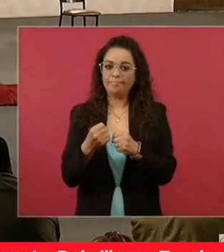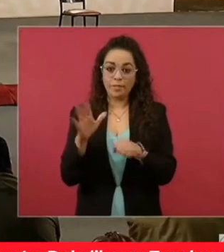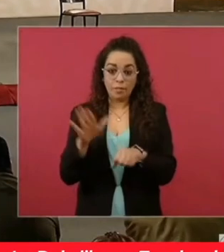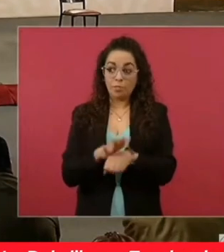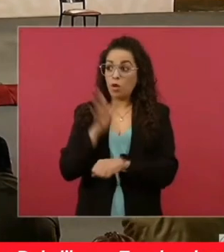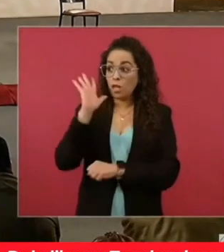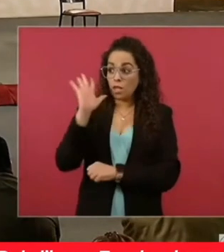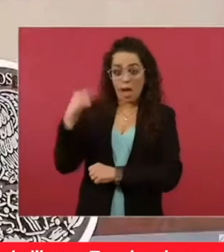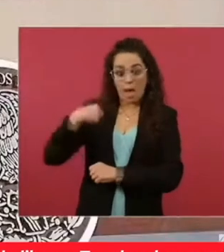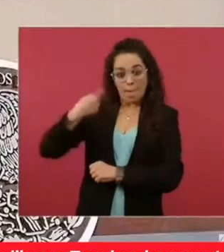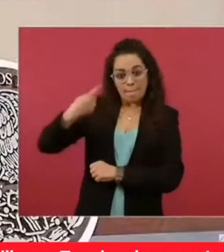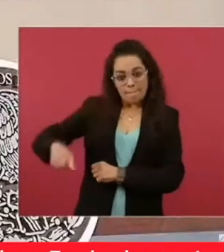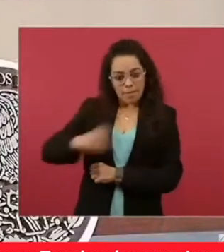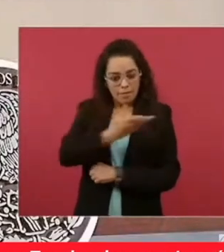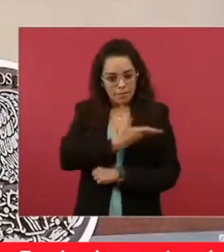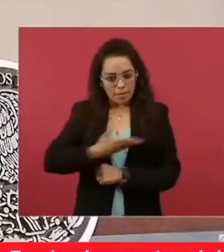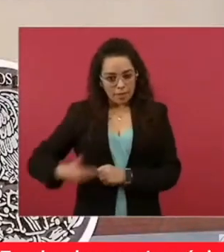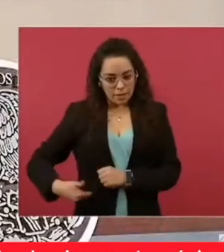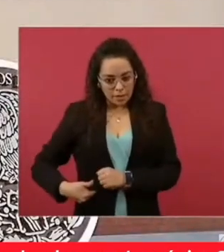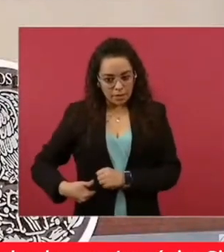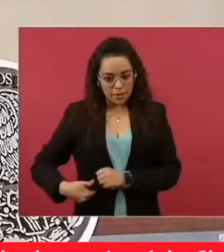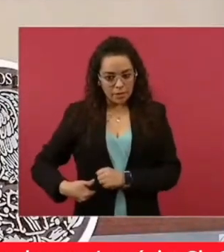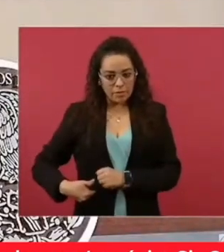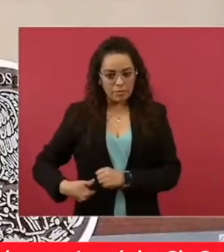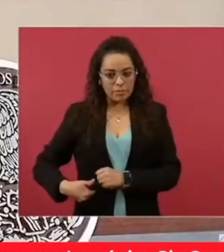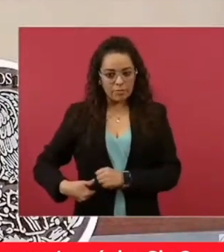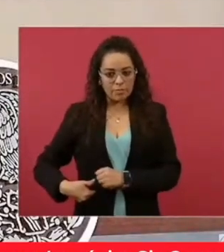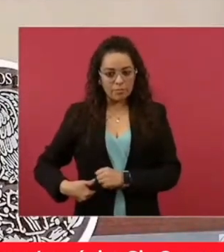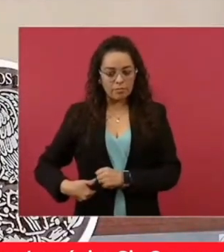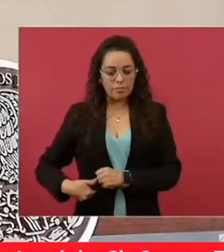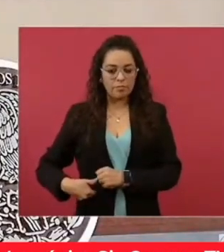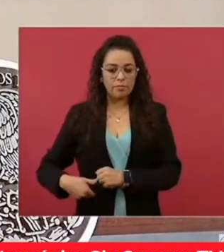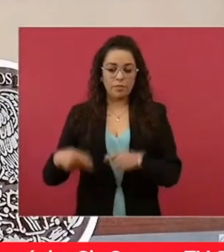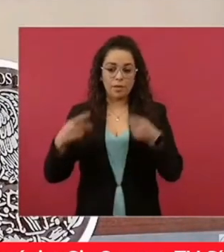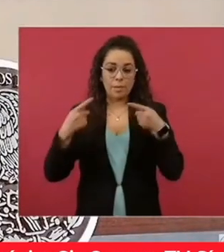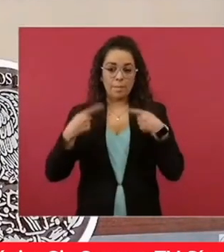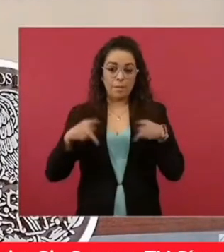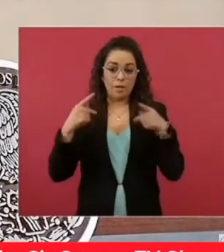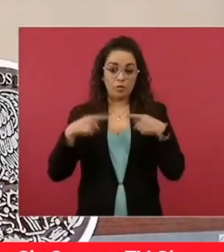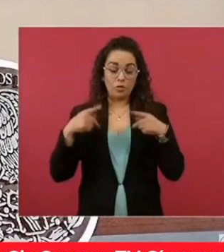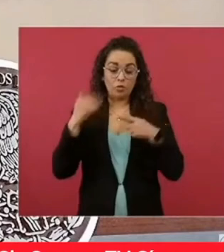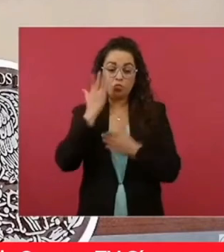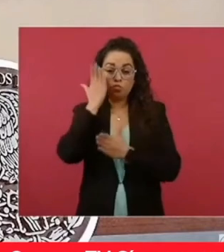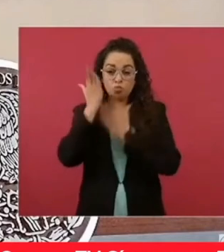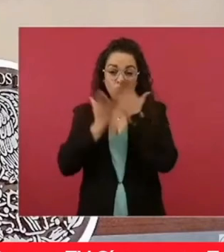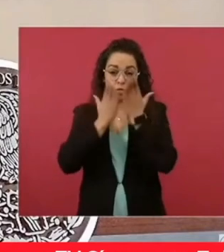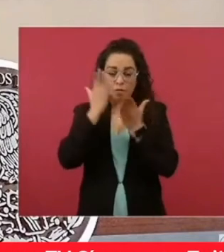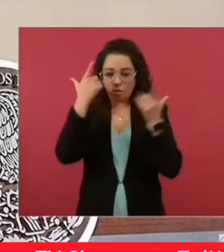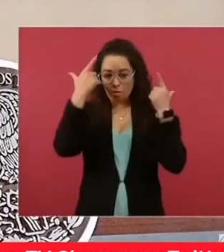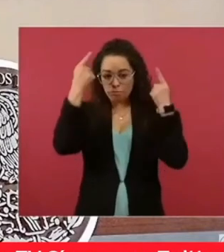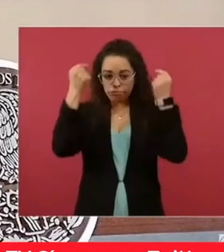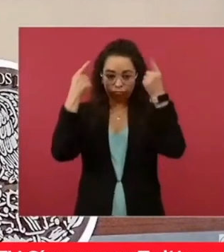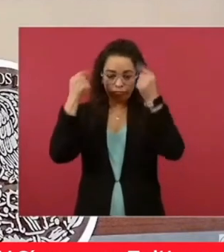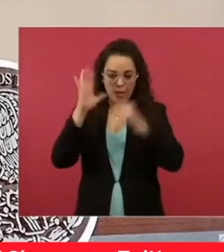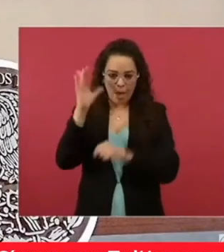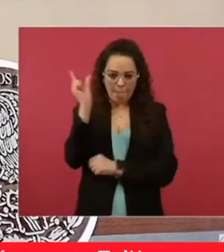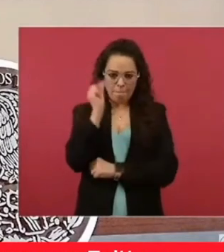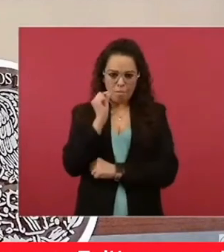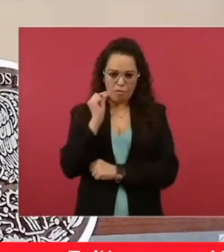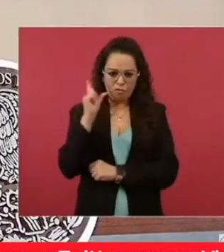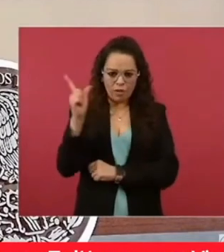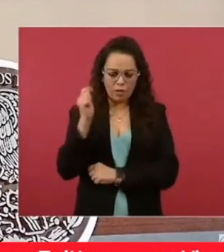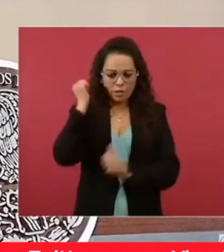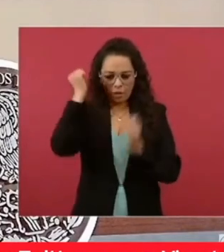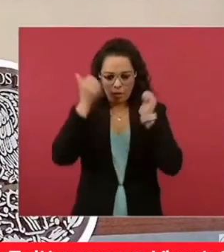cientos de jóvenes profesionistas sobre todo en arqueología pero también en conservación Antropología